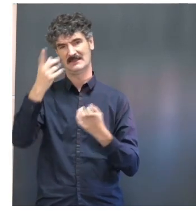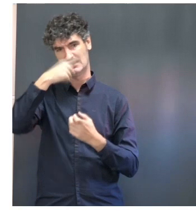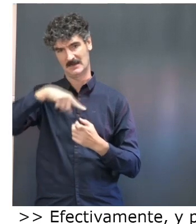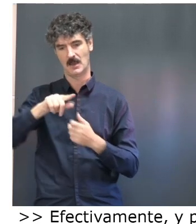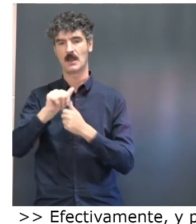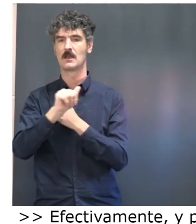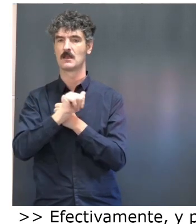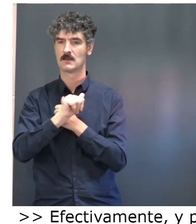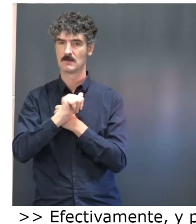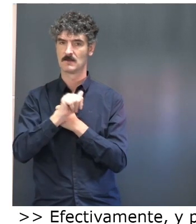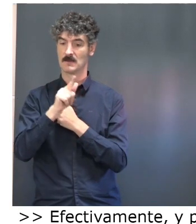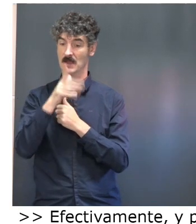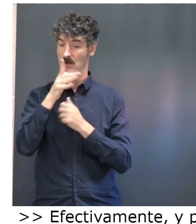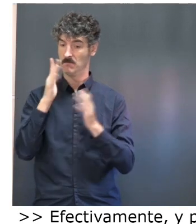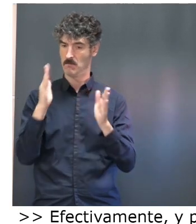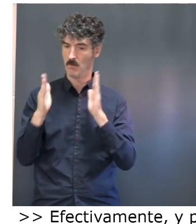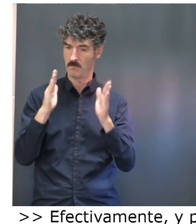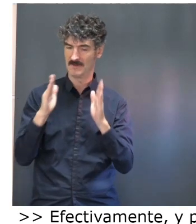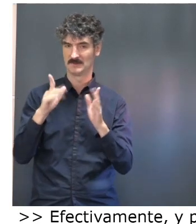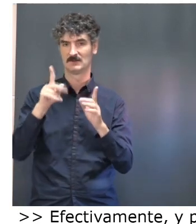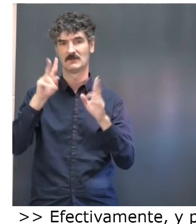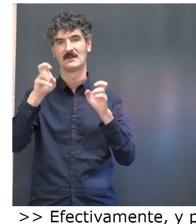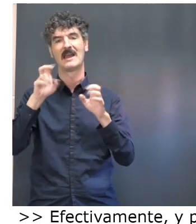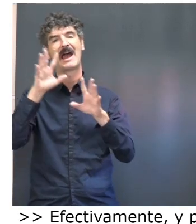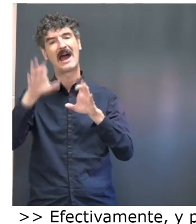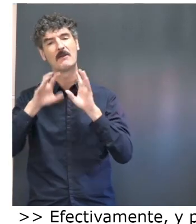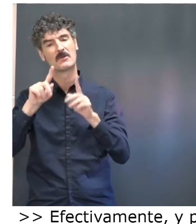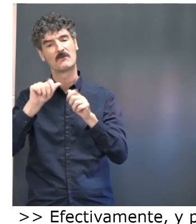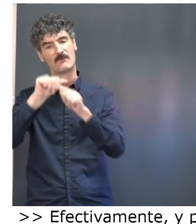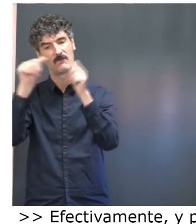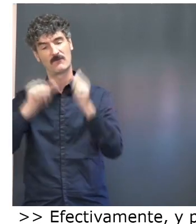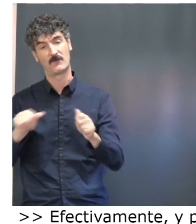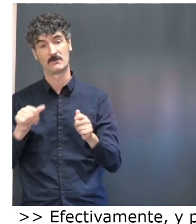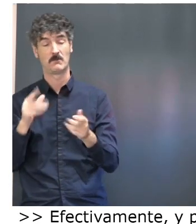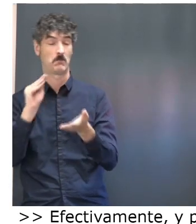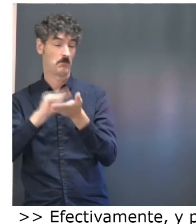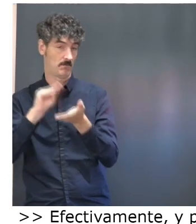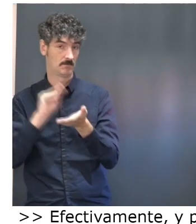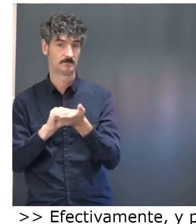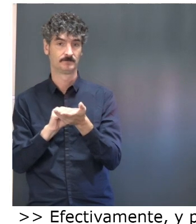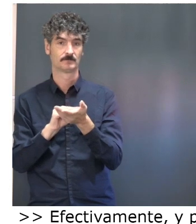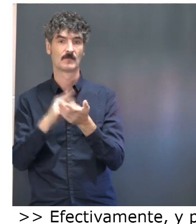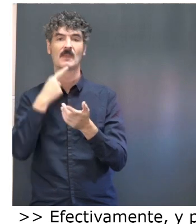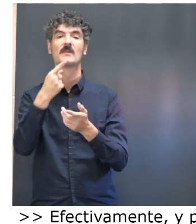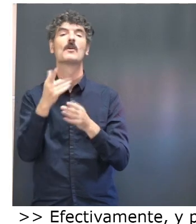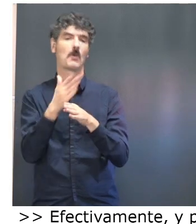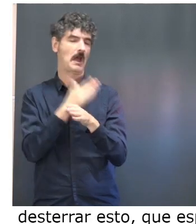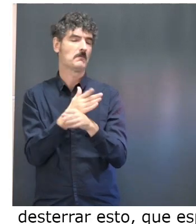espere que este no es momento para ese tipo de aprendizajes, aunque incidentalmente, como he dicho antes,